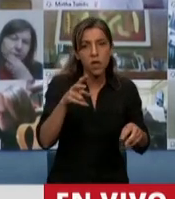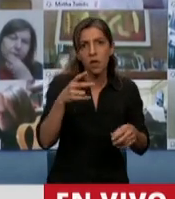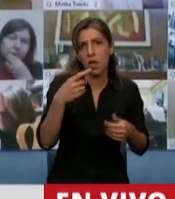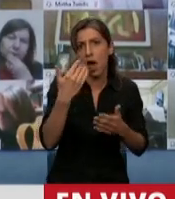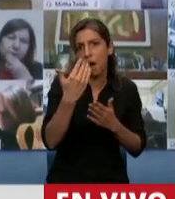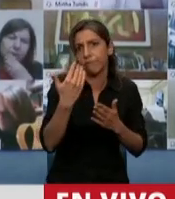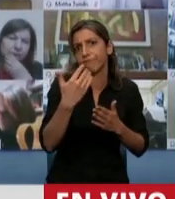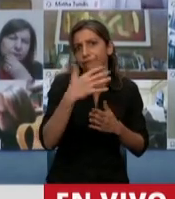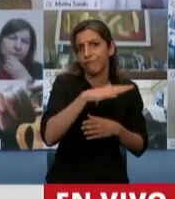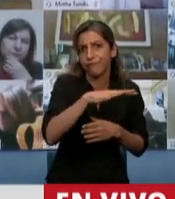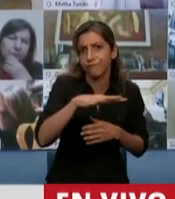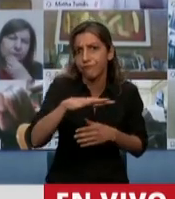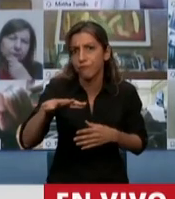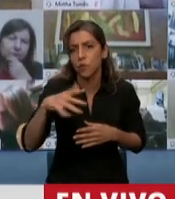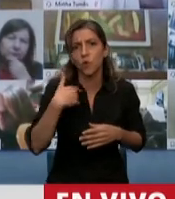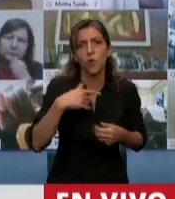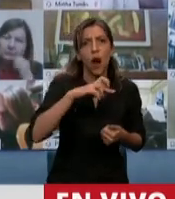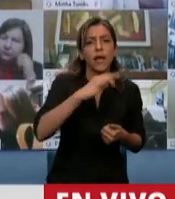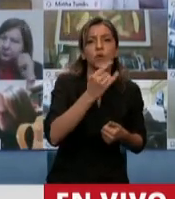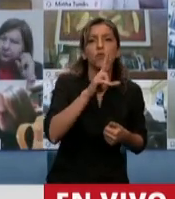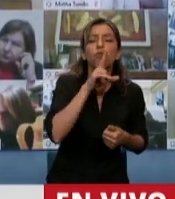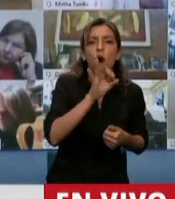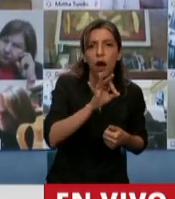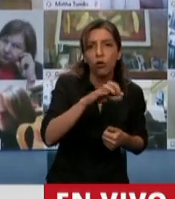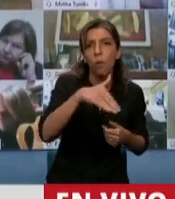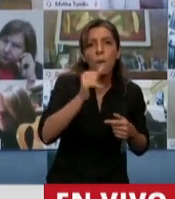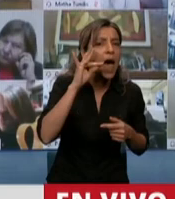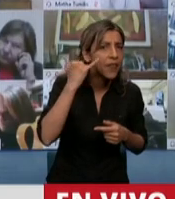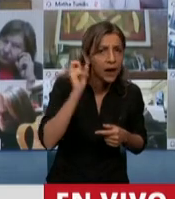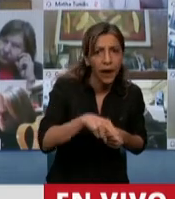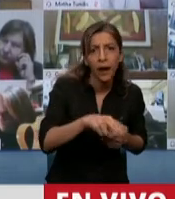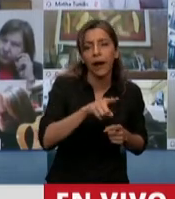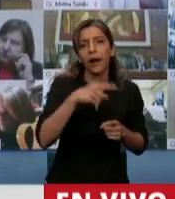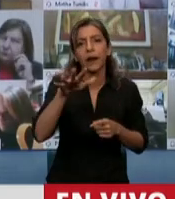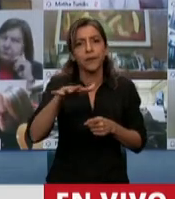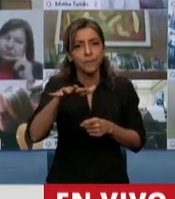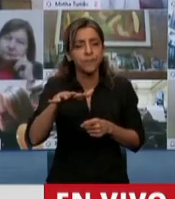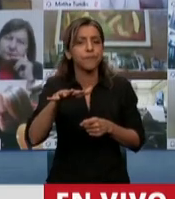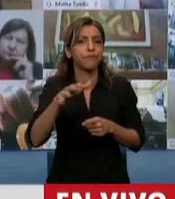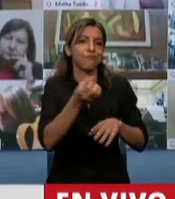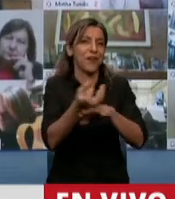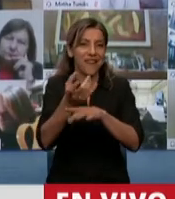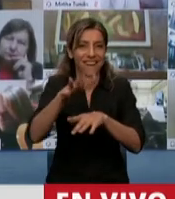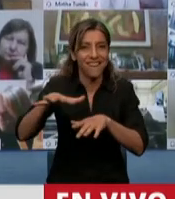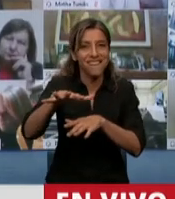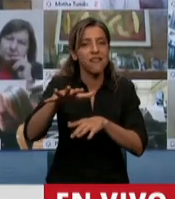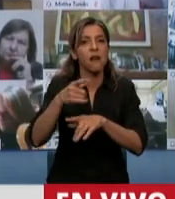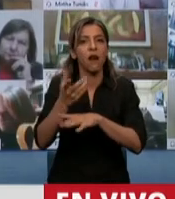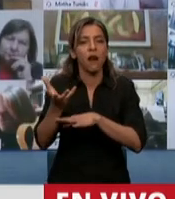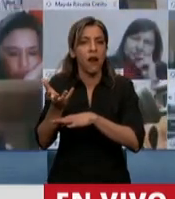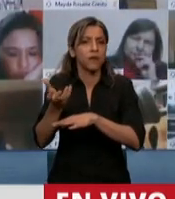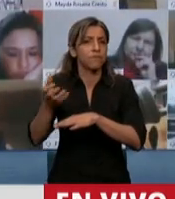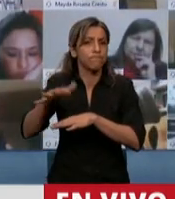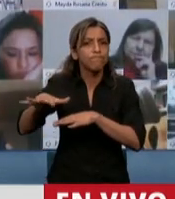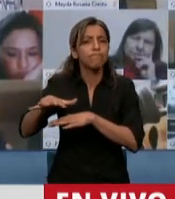Puerto Madryn, con el avistaje de ballenas, como Cordillera, con el centro de esquí La